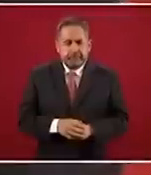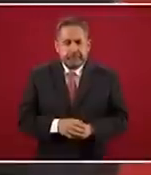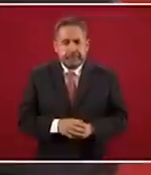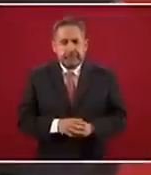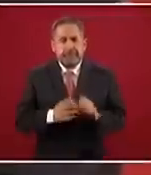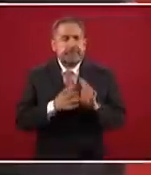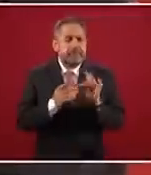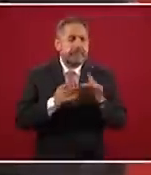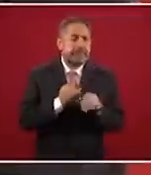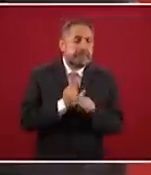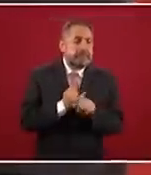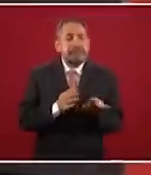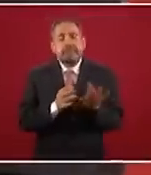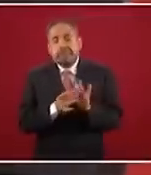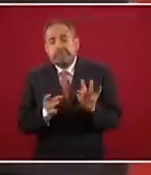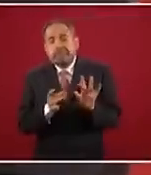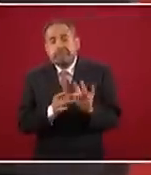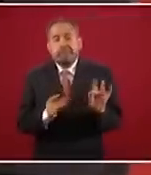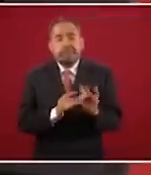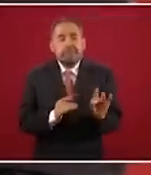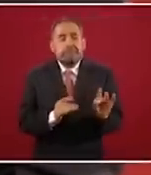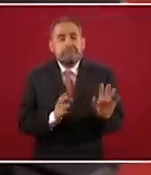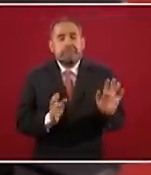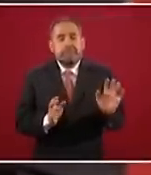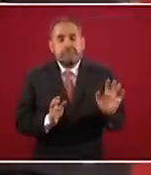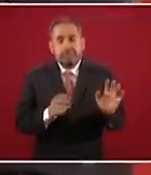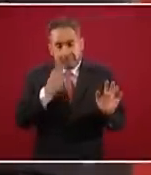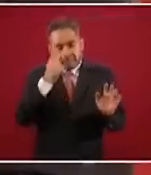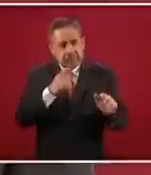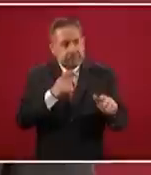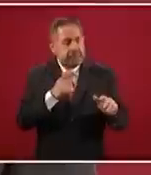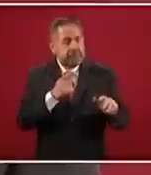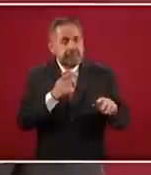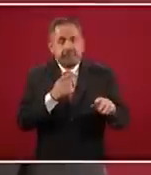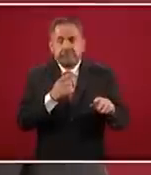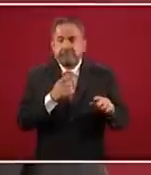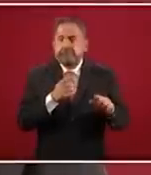solo tener información para seguir